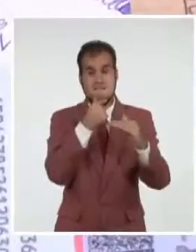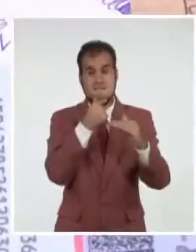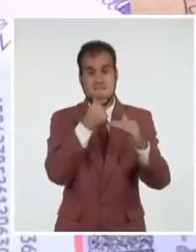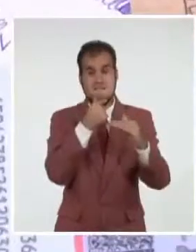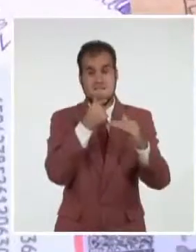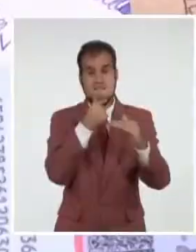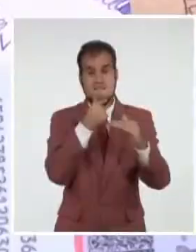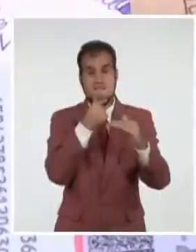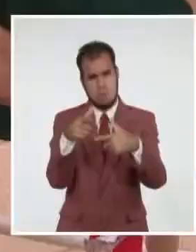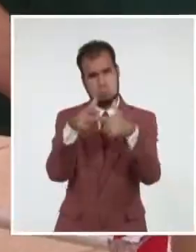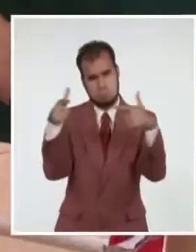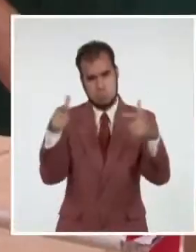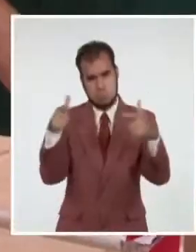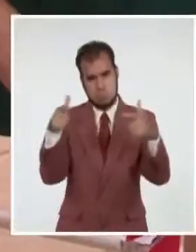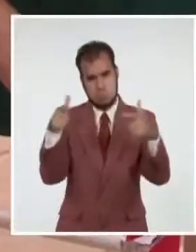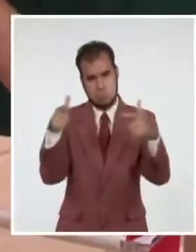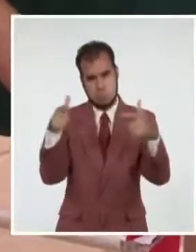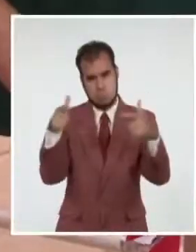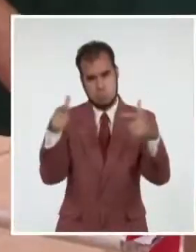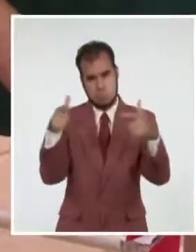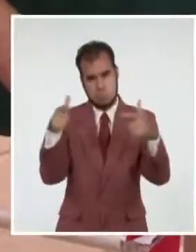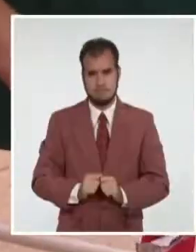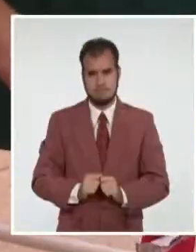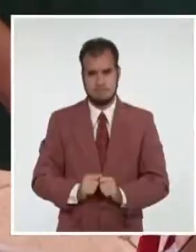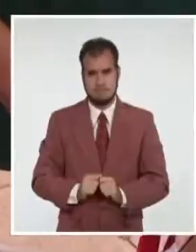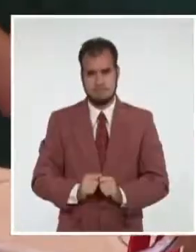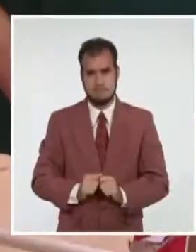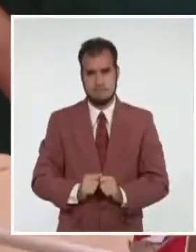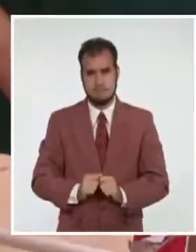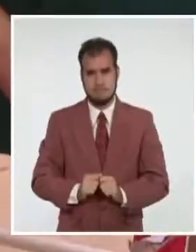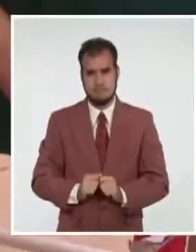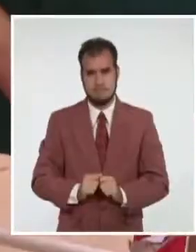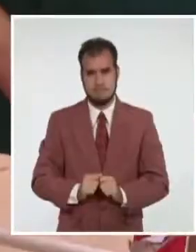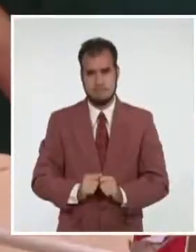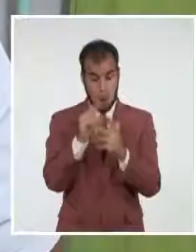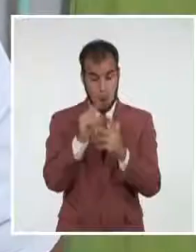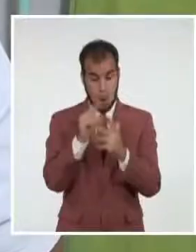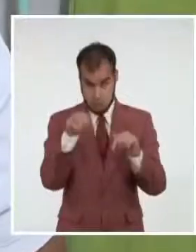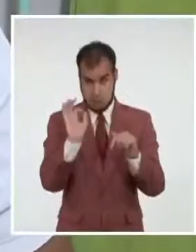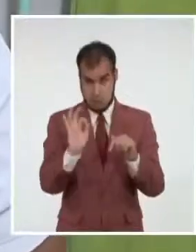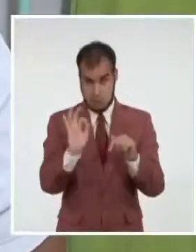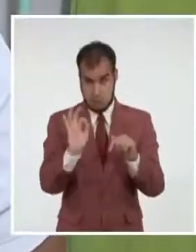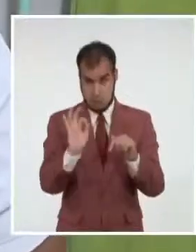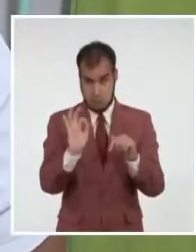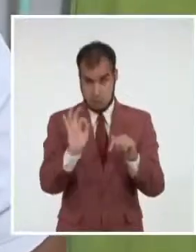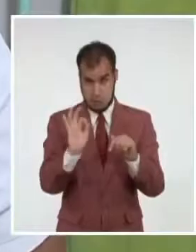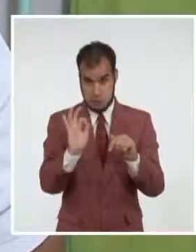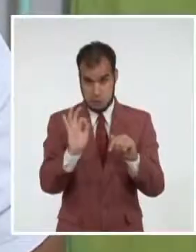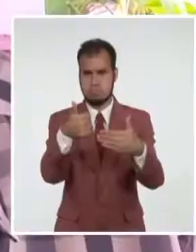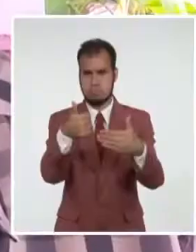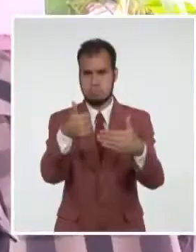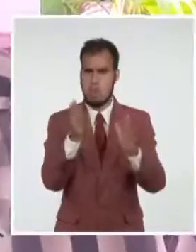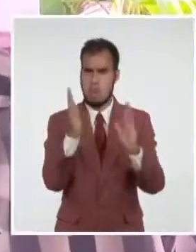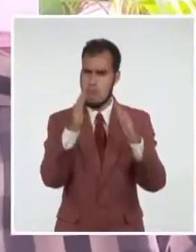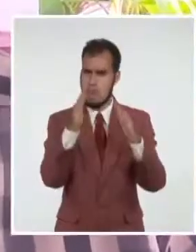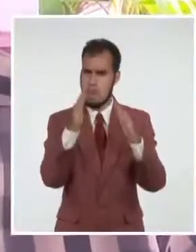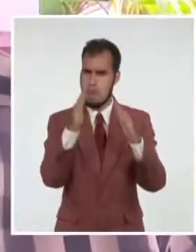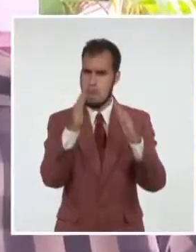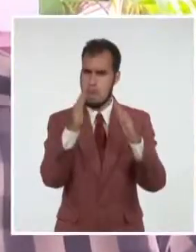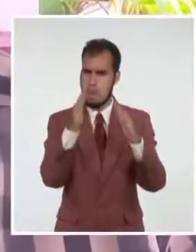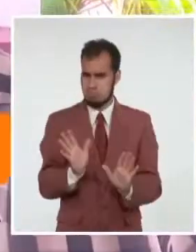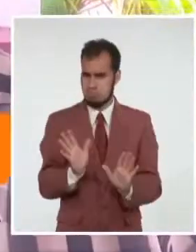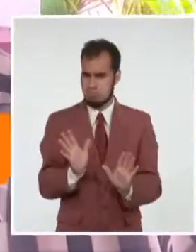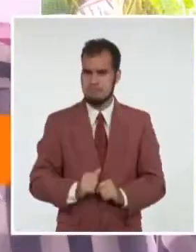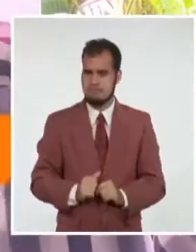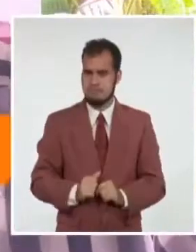en este primer día de la tercera dosis. Todo aquí ha fluido bien, sin problema. Yo estoy muy contenta. Ya en el día de hoy, en